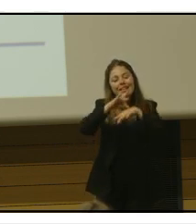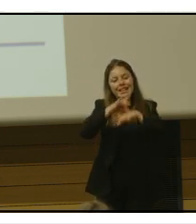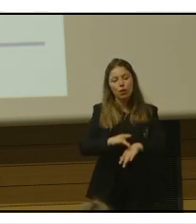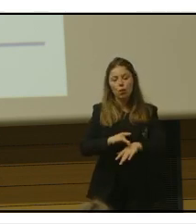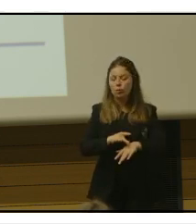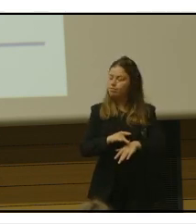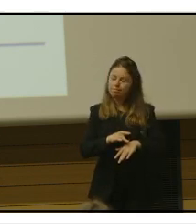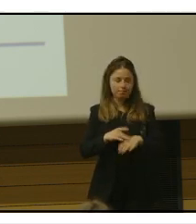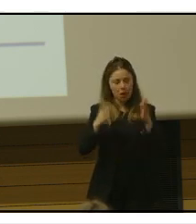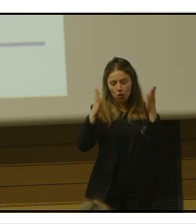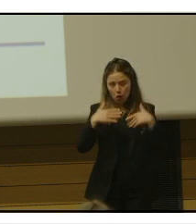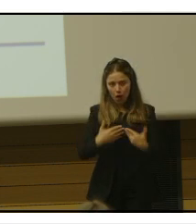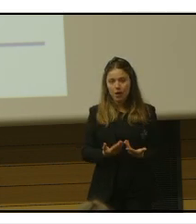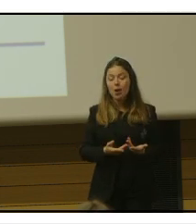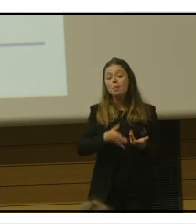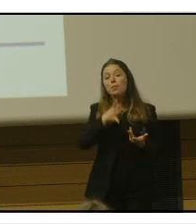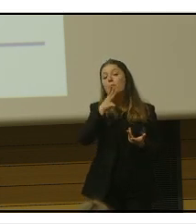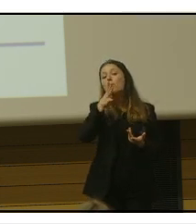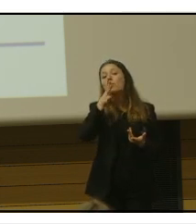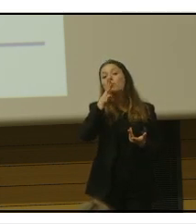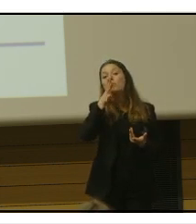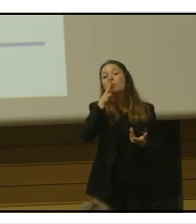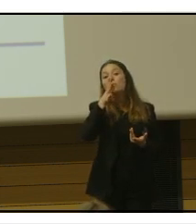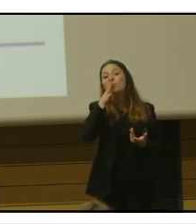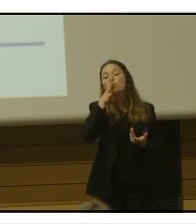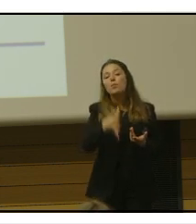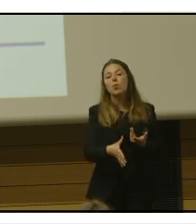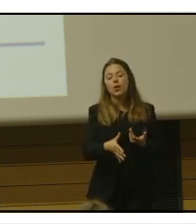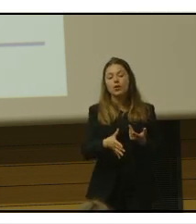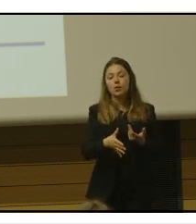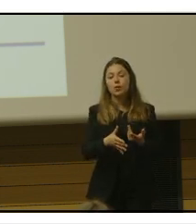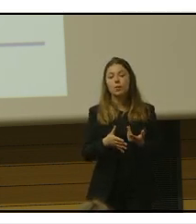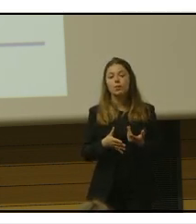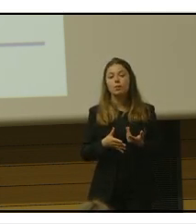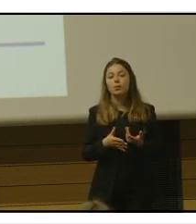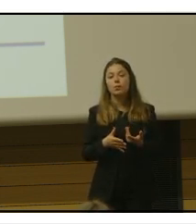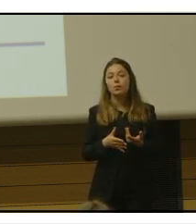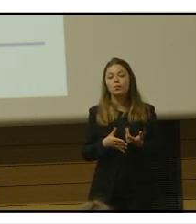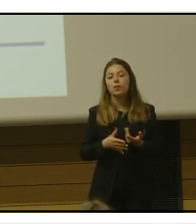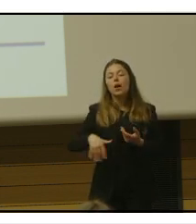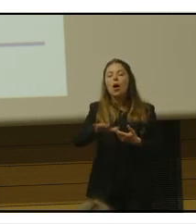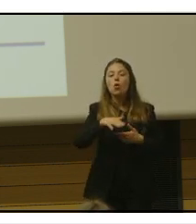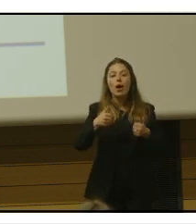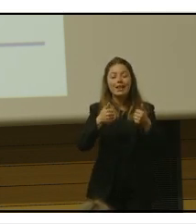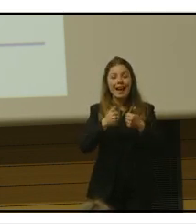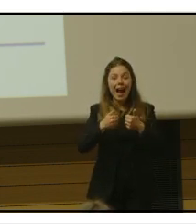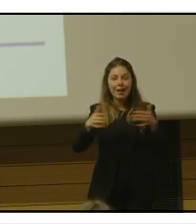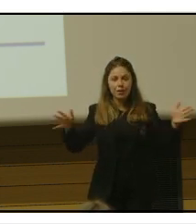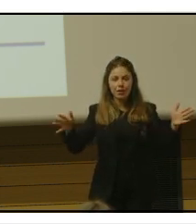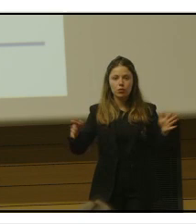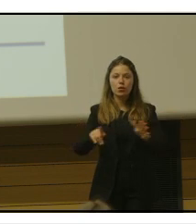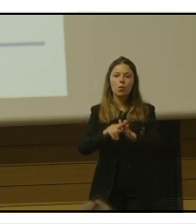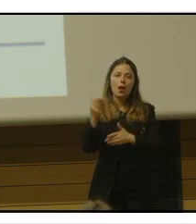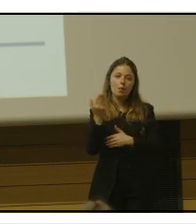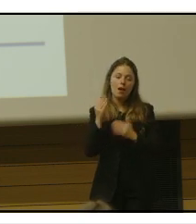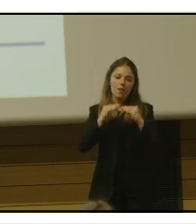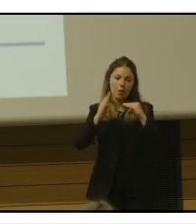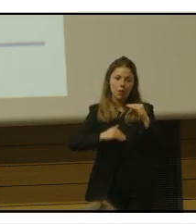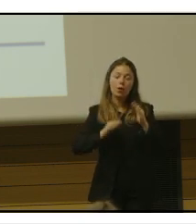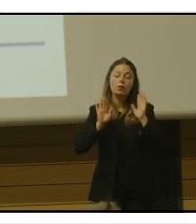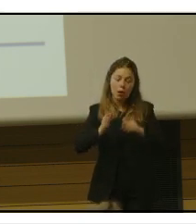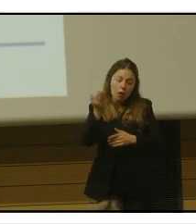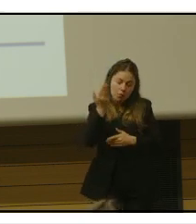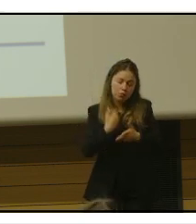exposición. Por lo tanto, bueno, pues estar expuesto en lugares abiertos será menos perjudicial, pero sigue